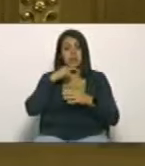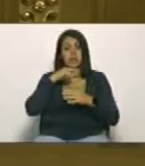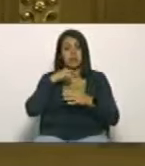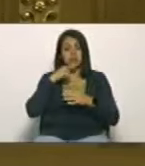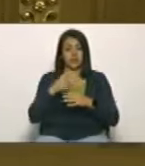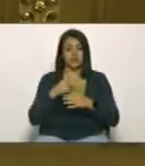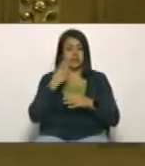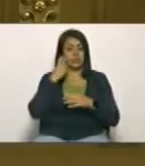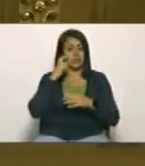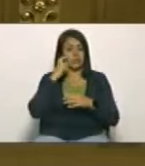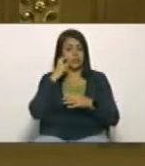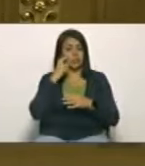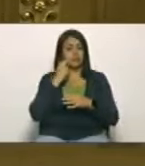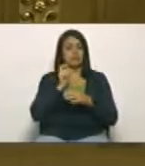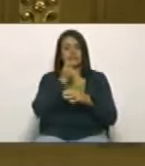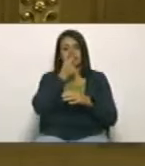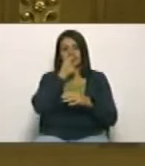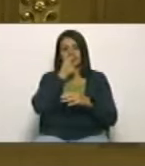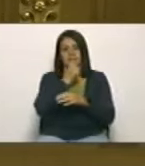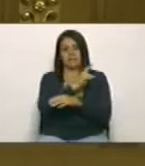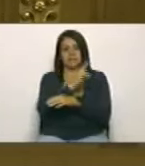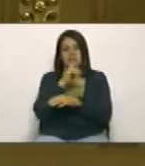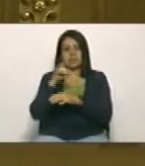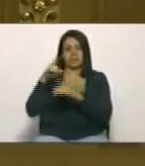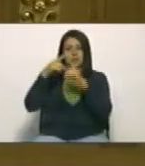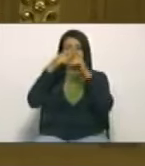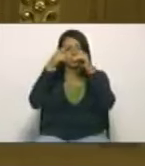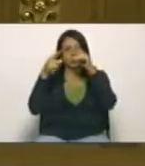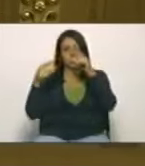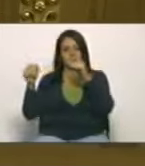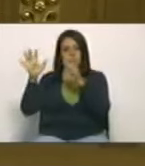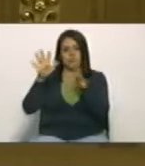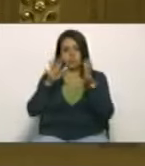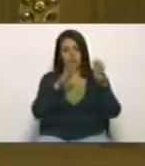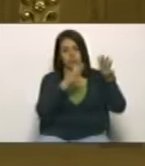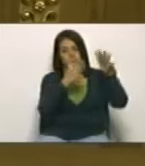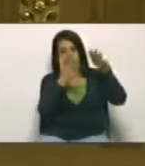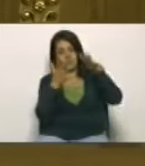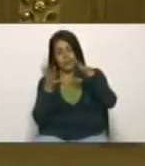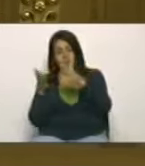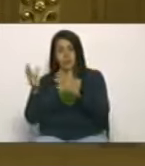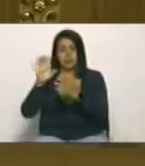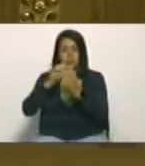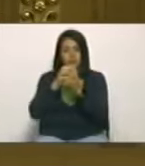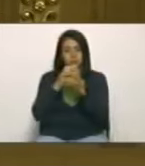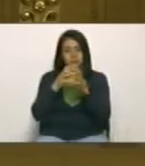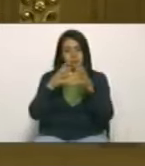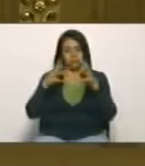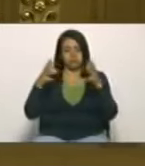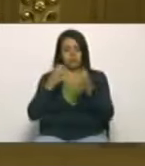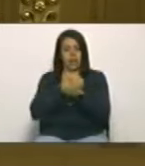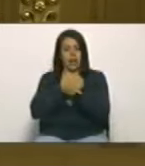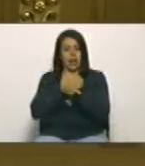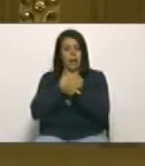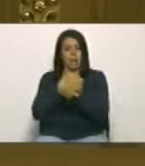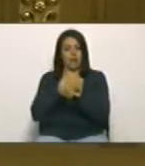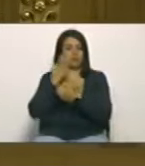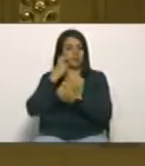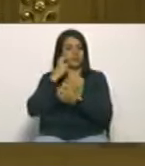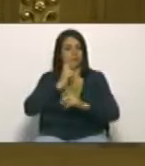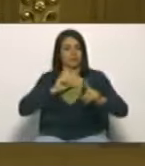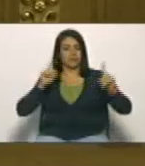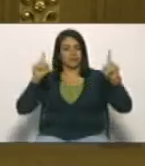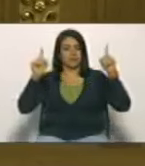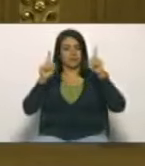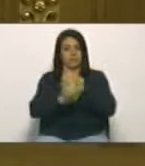En cacaotales de verde esplendor, bailan las hojas al viento suave, mientras el fruto se llena de amor y el chocolate se